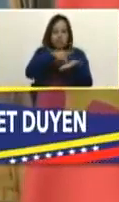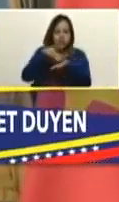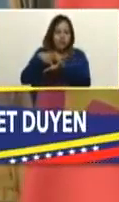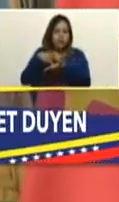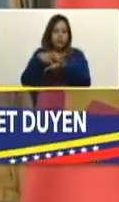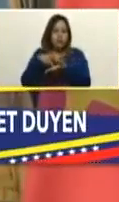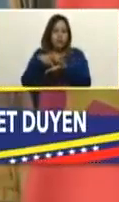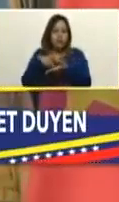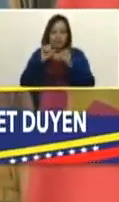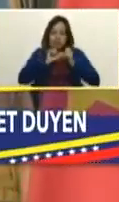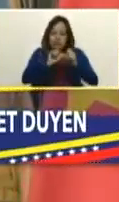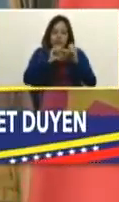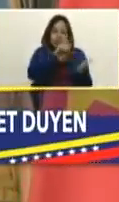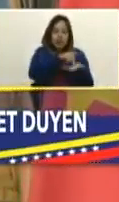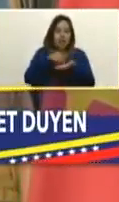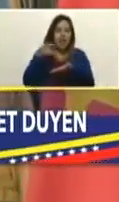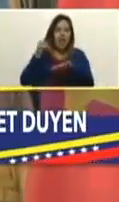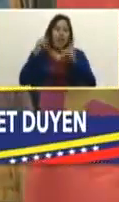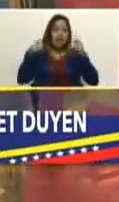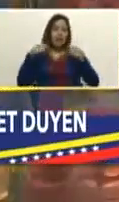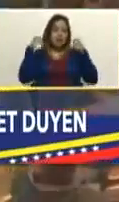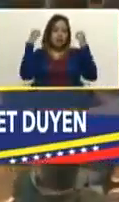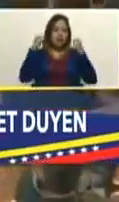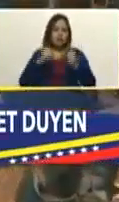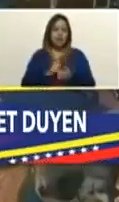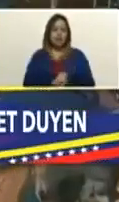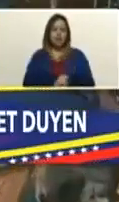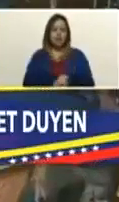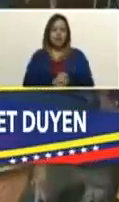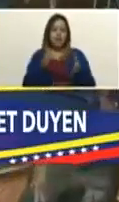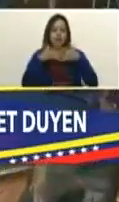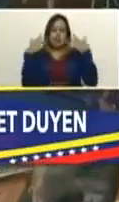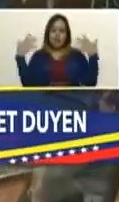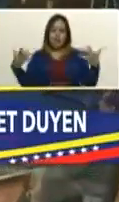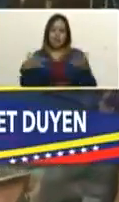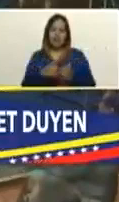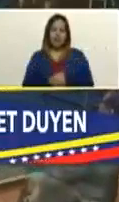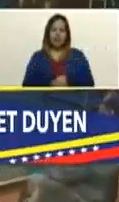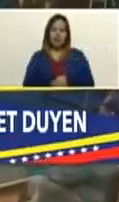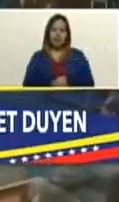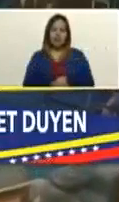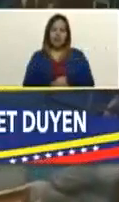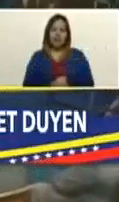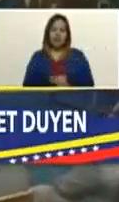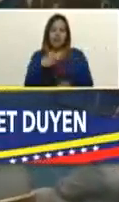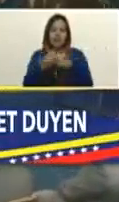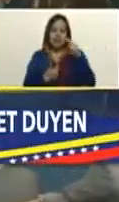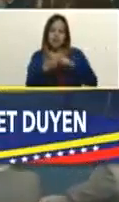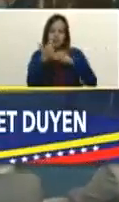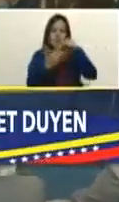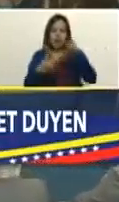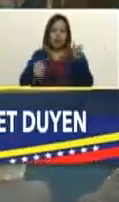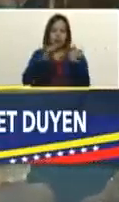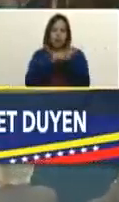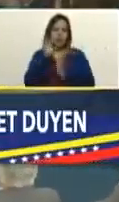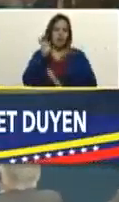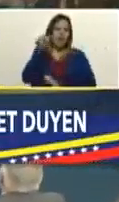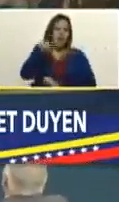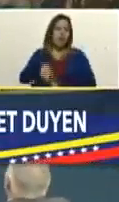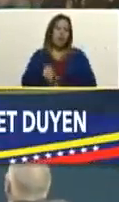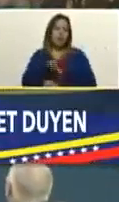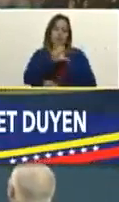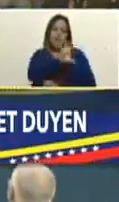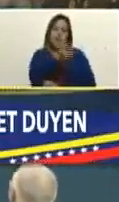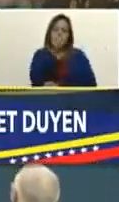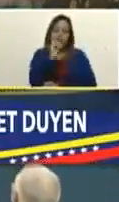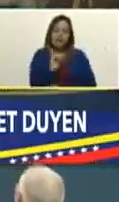de la perseverancia vino el triunfo, vino la grandeza, vino la reconstrucción de la patria y hoy Vietnam es